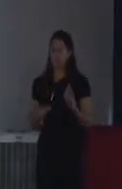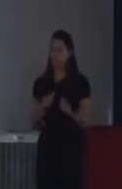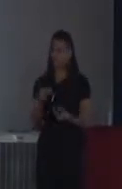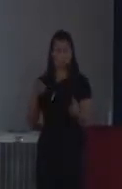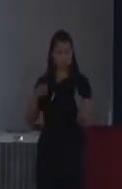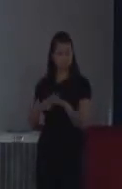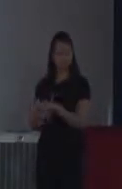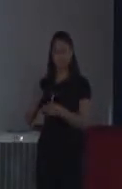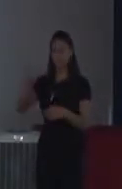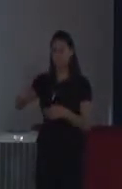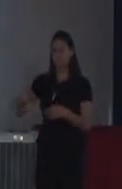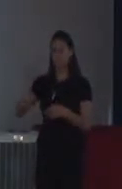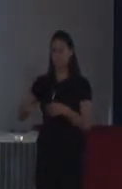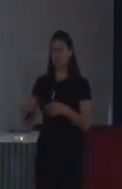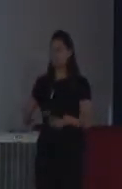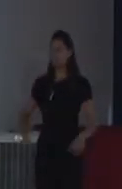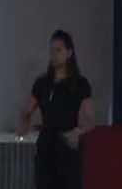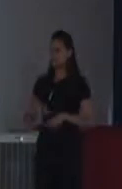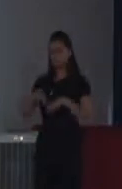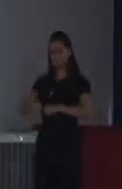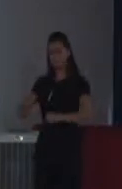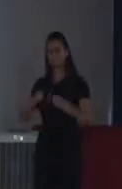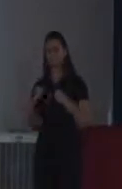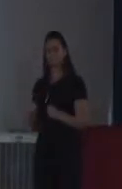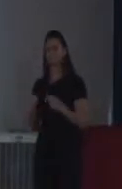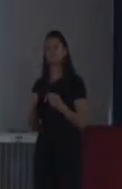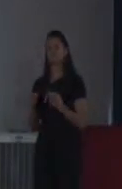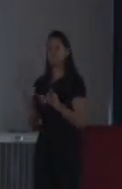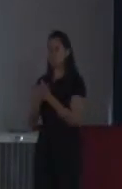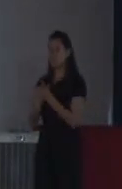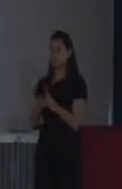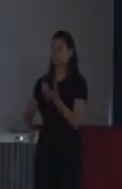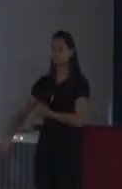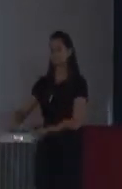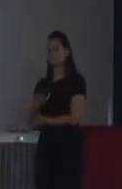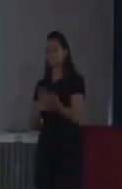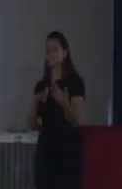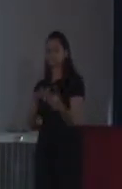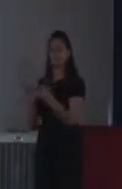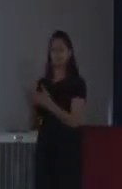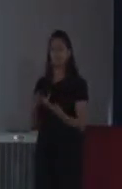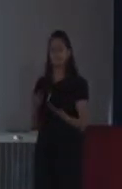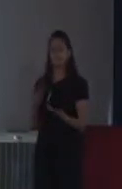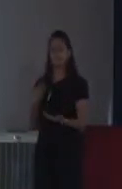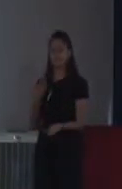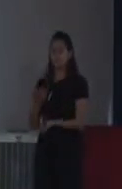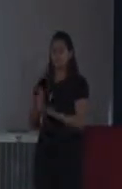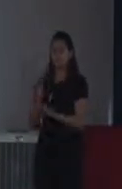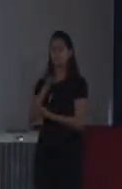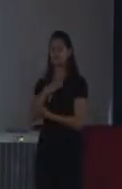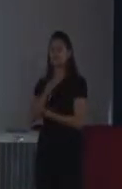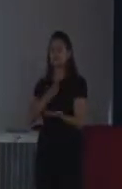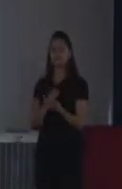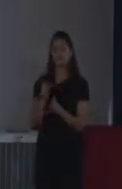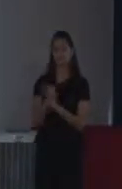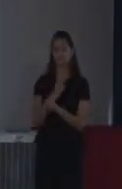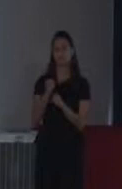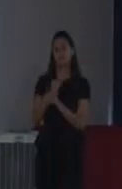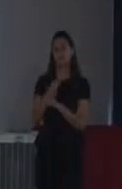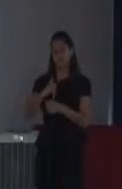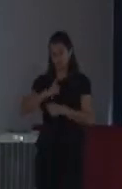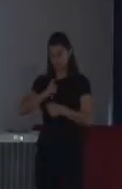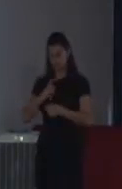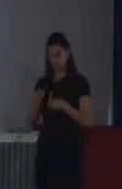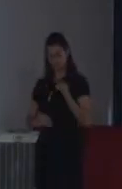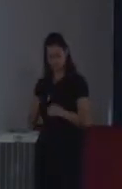a la escuela, ¿sí? Apropiarse de ese espacio, generar relaciones con sus amigos, etcétera. ¿Sí? Ir a la universidad, ir al trabajo, o